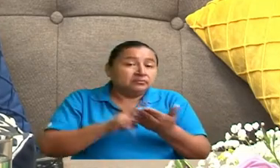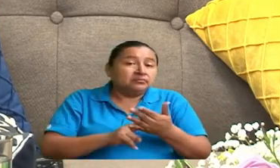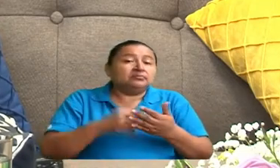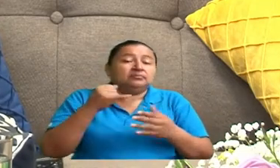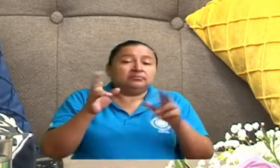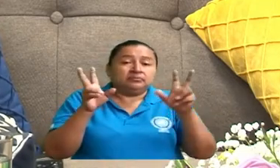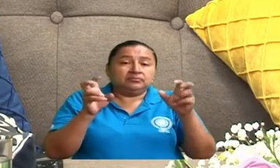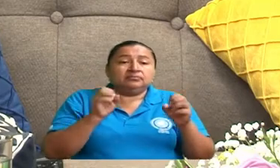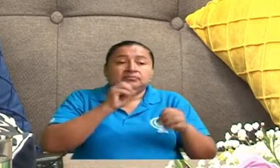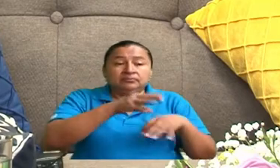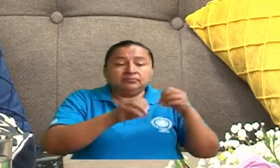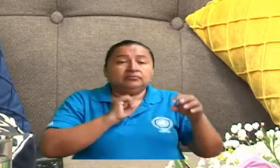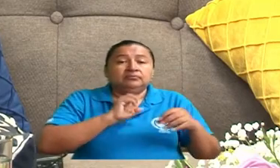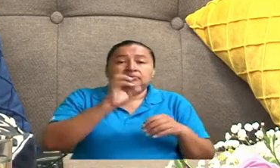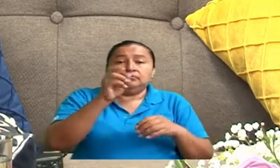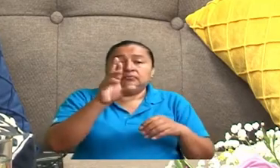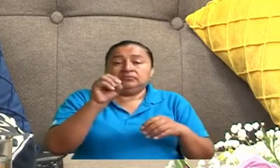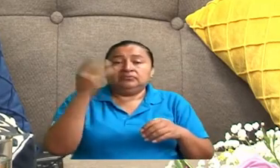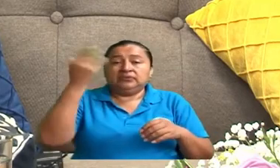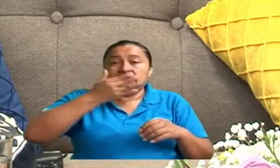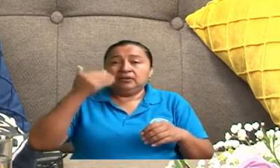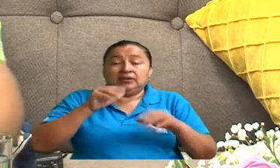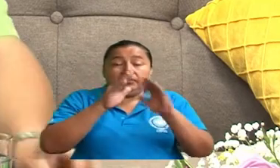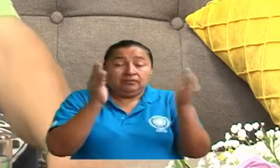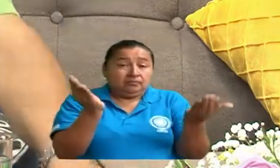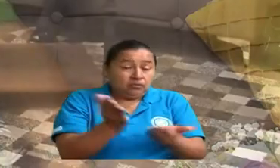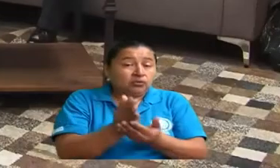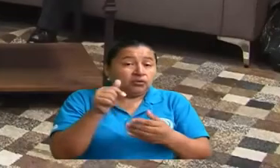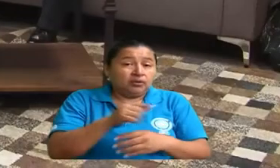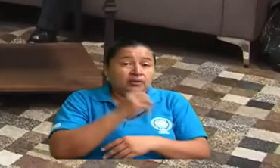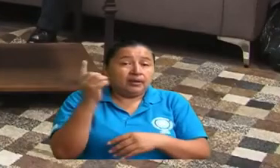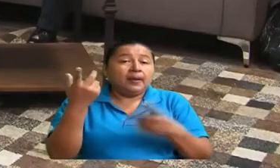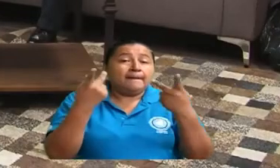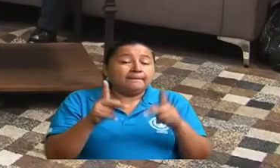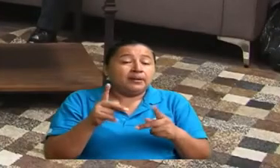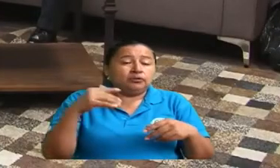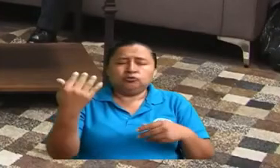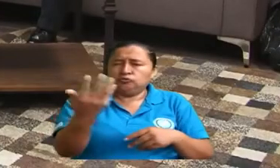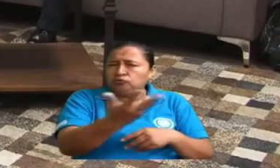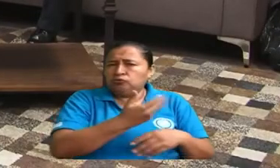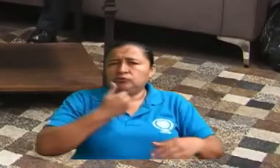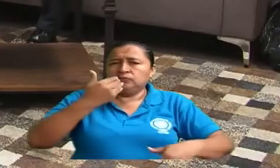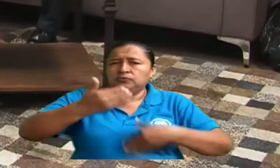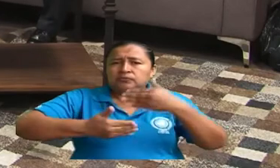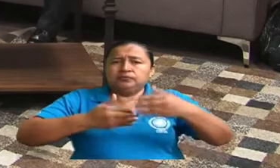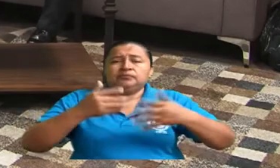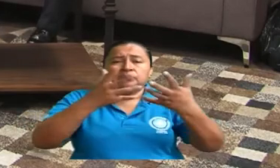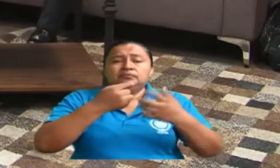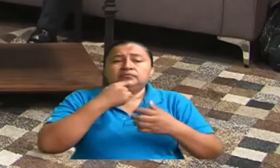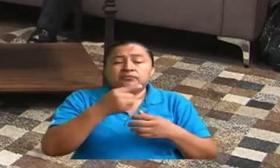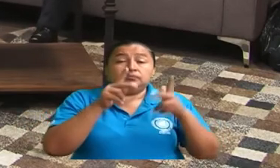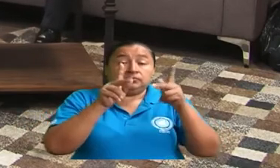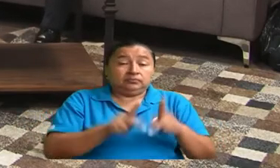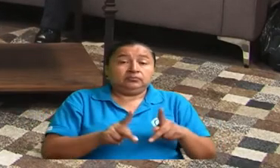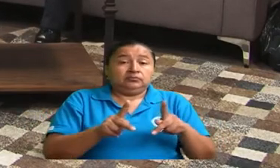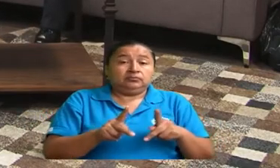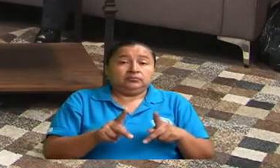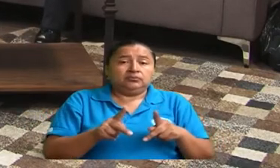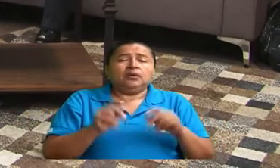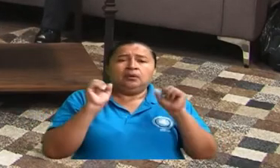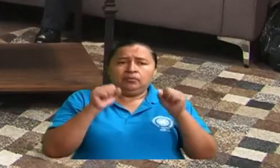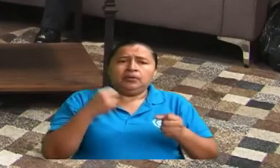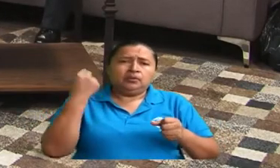de la basura es el oro negro en el mundo hoy en día, ¿ya? Entonces, pero todos estos procesos queremos decirle a nuestra población que se